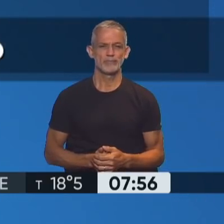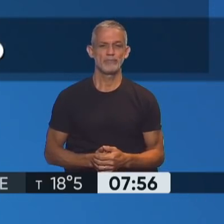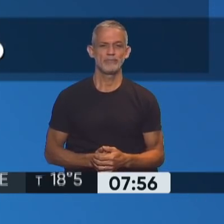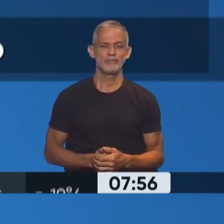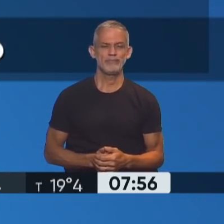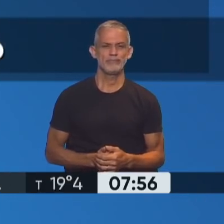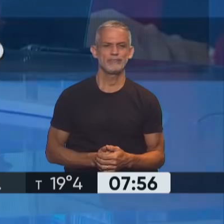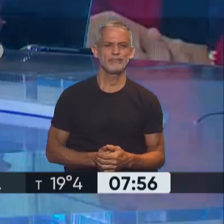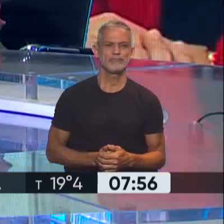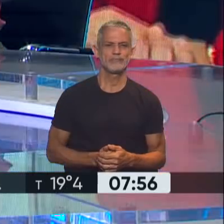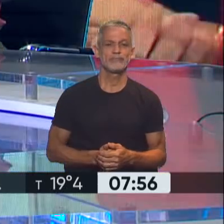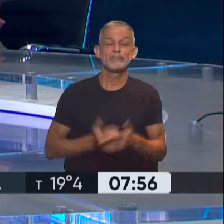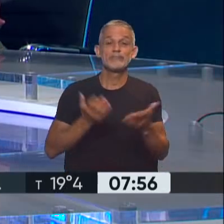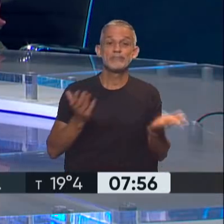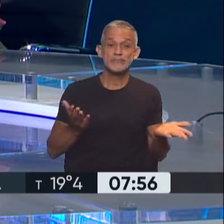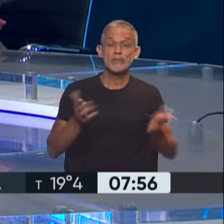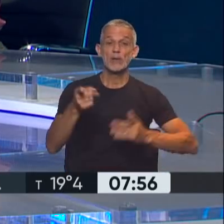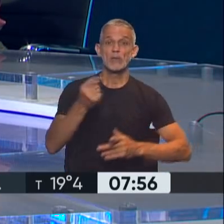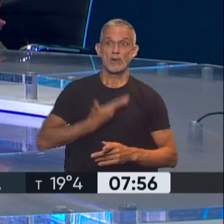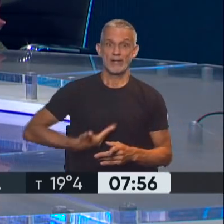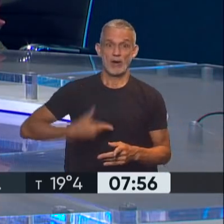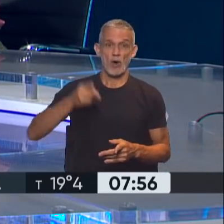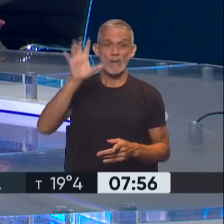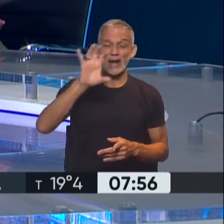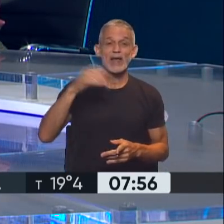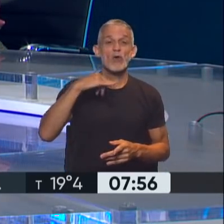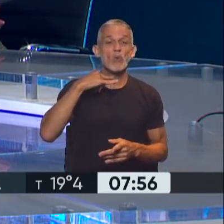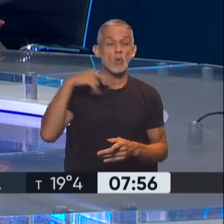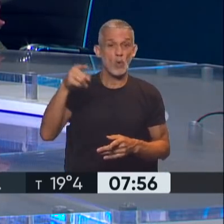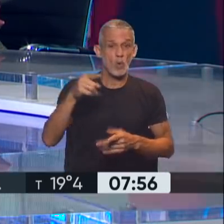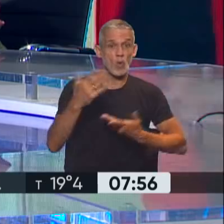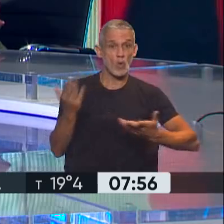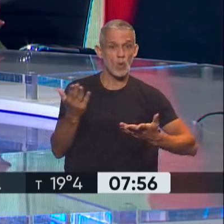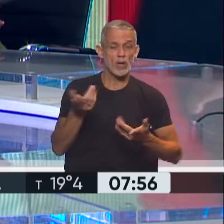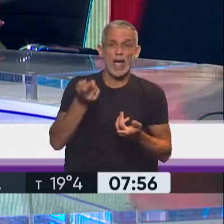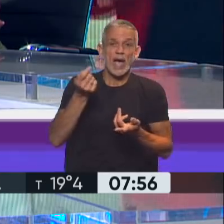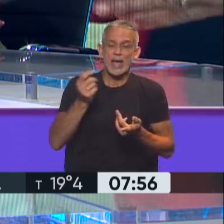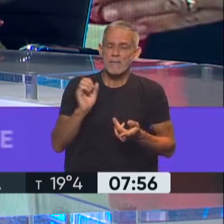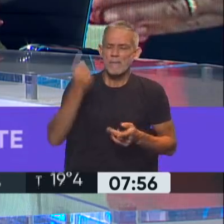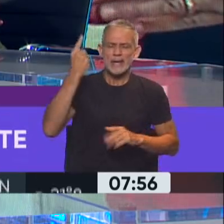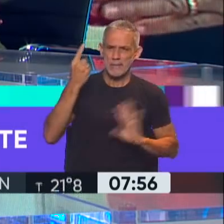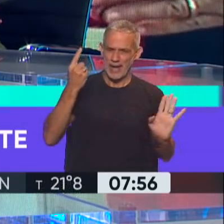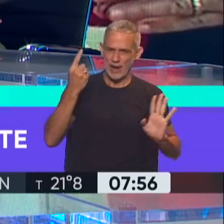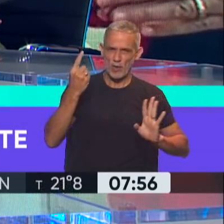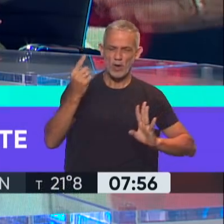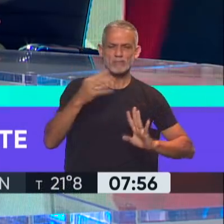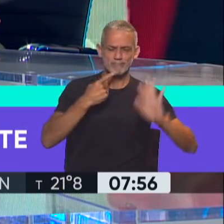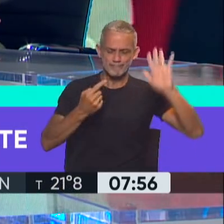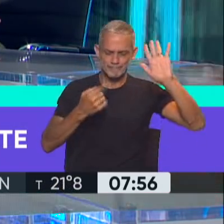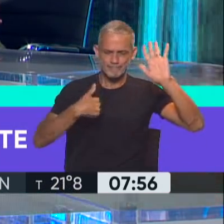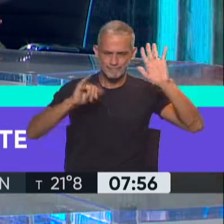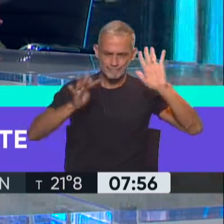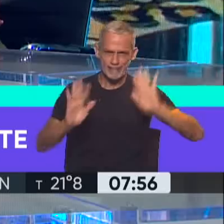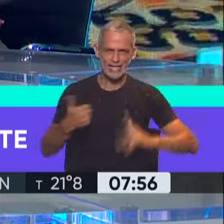y entonces las declaraciones del gobernador de la provincia de jujuy que fue casi casi el primero que salió como